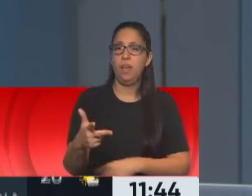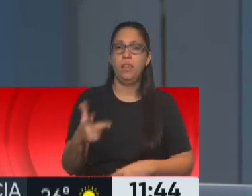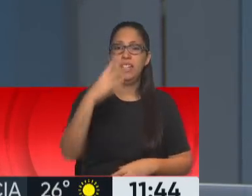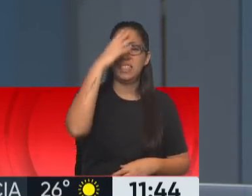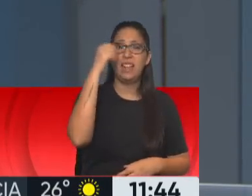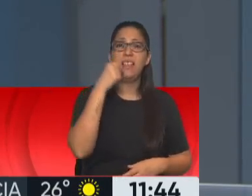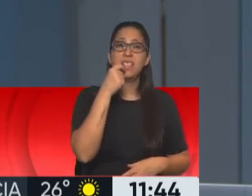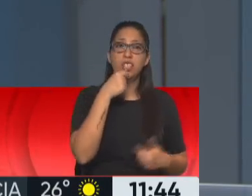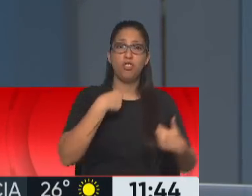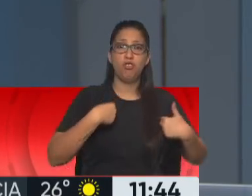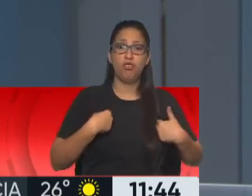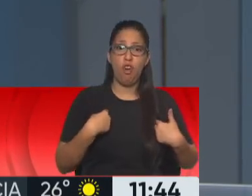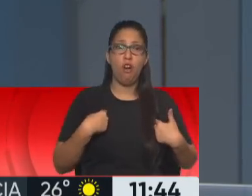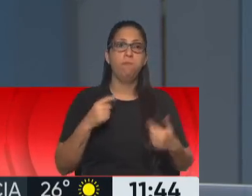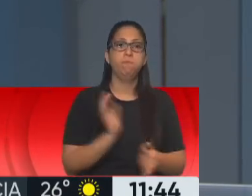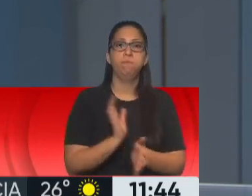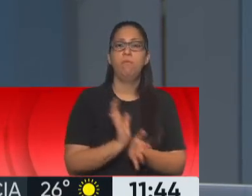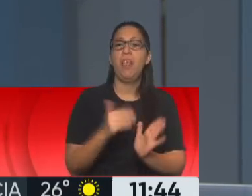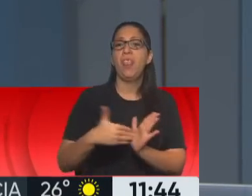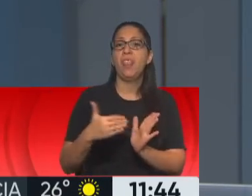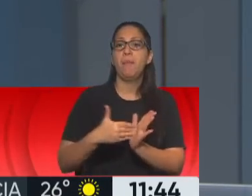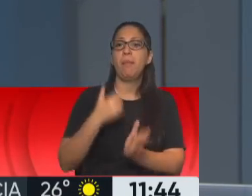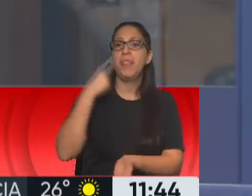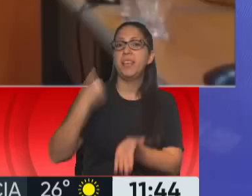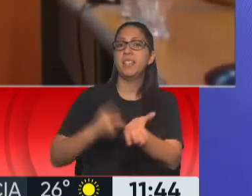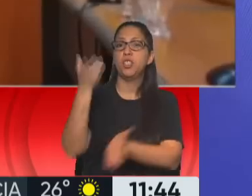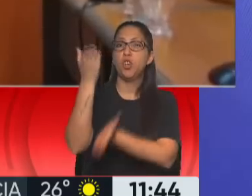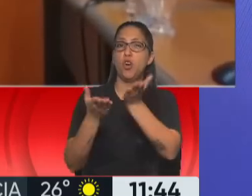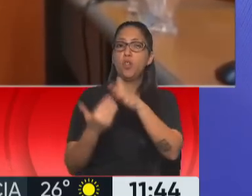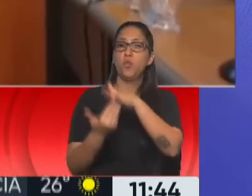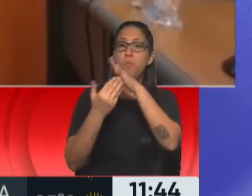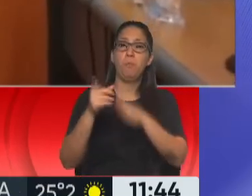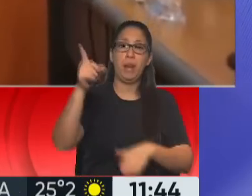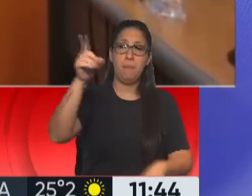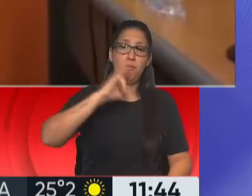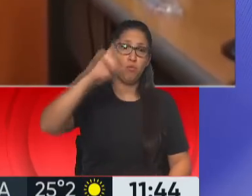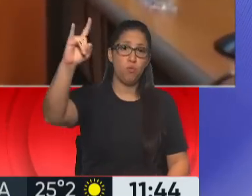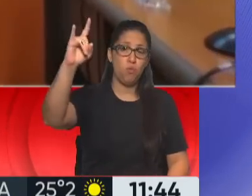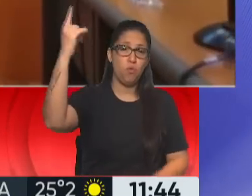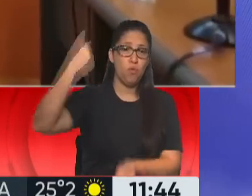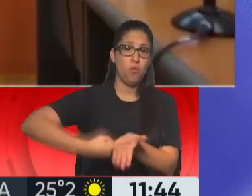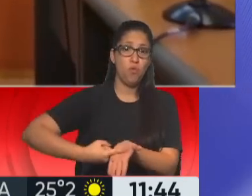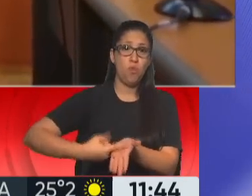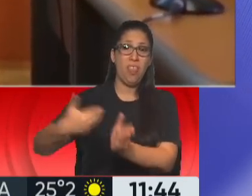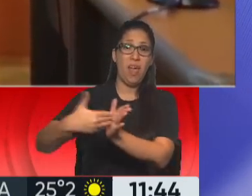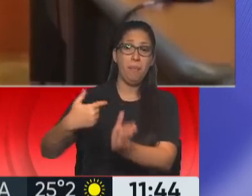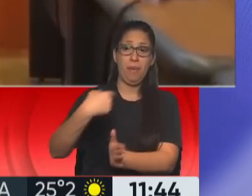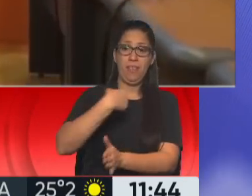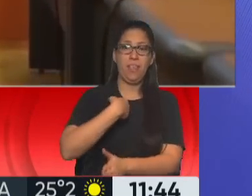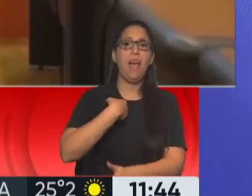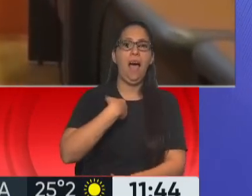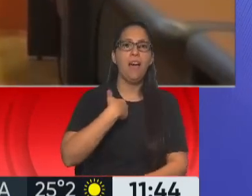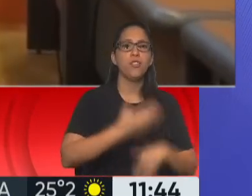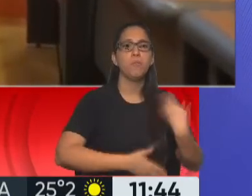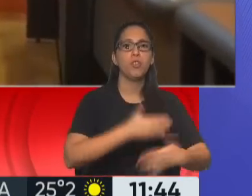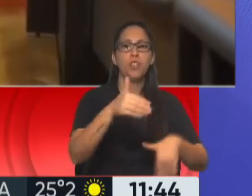si entonces estoy a disposición de la decisión de la Corte Suprema de Justicia, sí condiciona el proceso